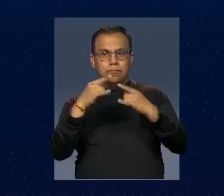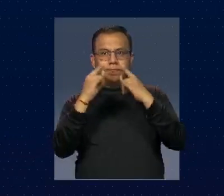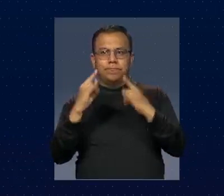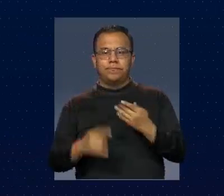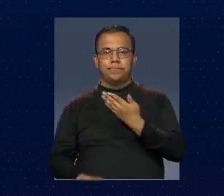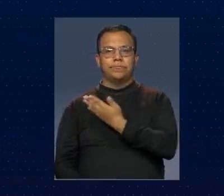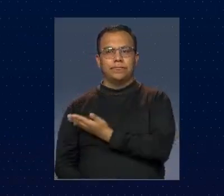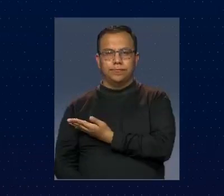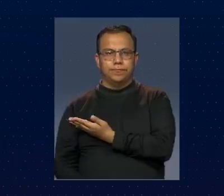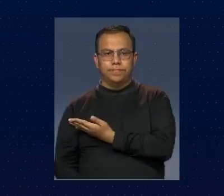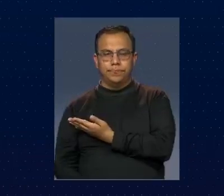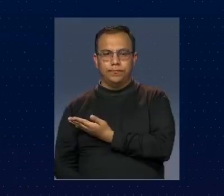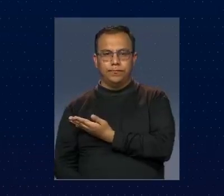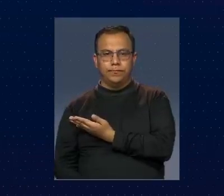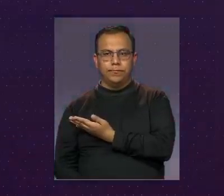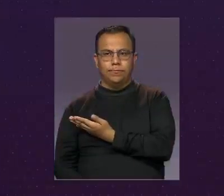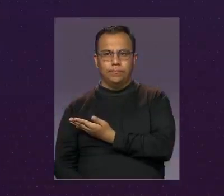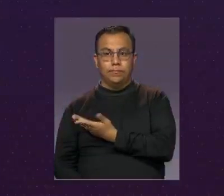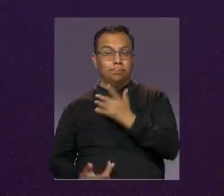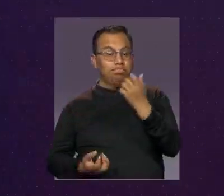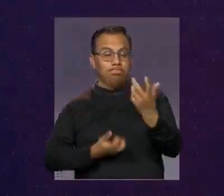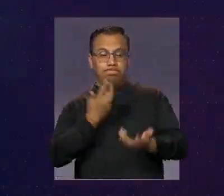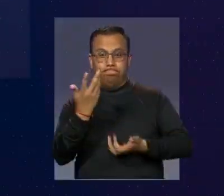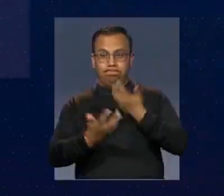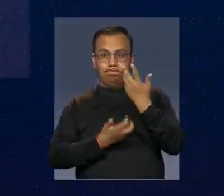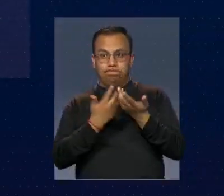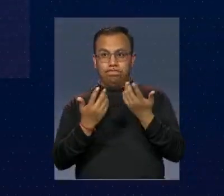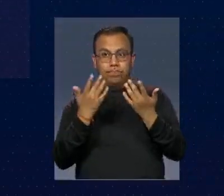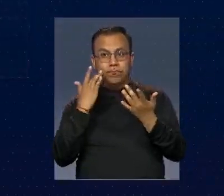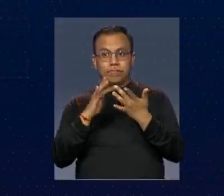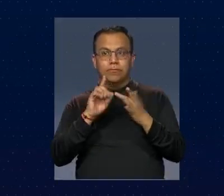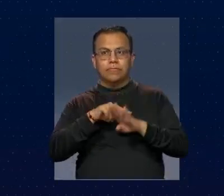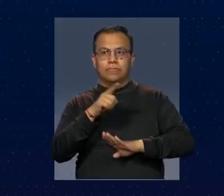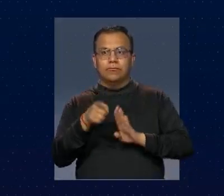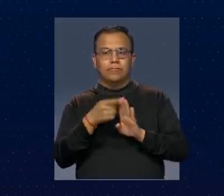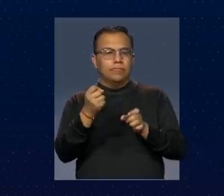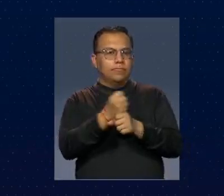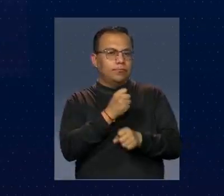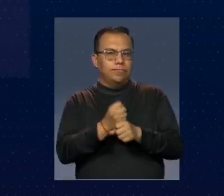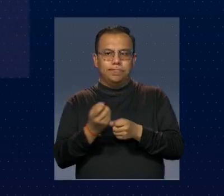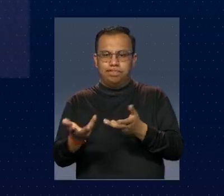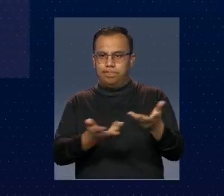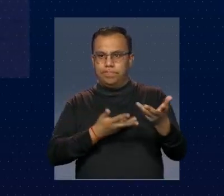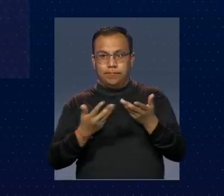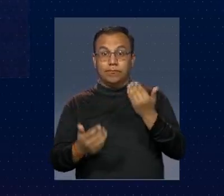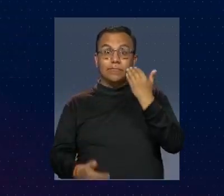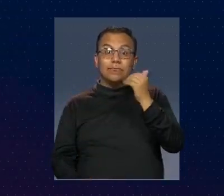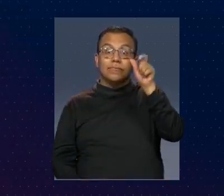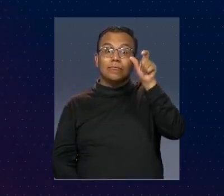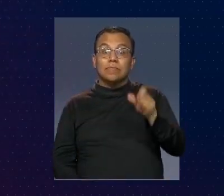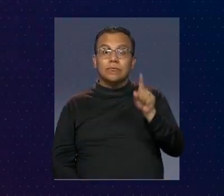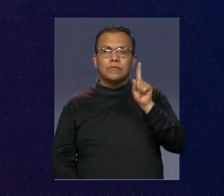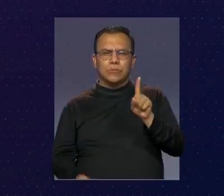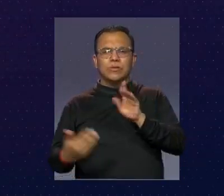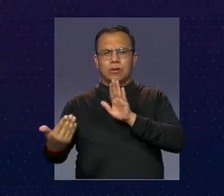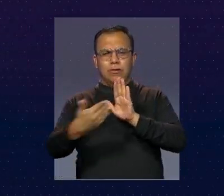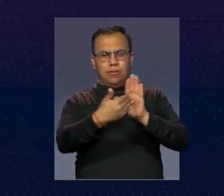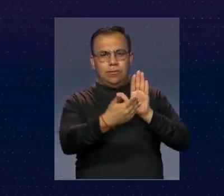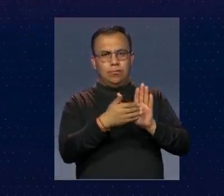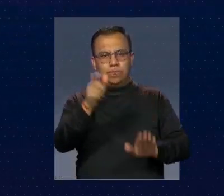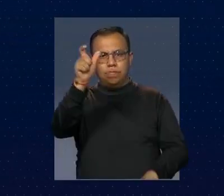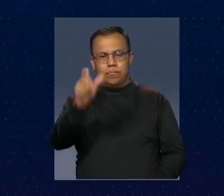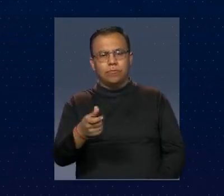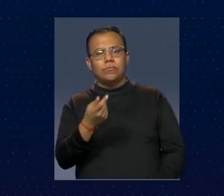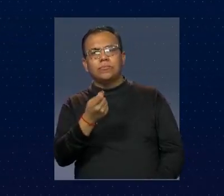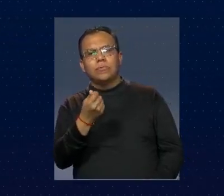estas condiciones, reducidas a cero, quedé sin con quién trabajar. Ella asegura que había sido amenazada por un sujeto